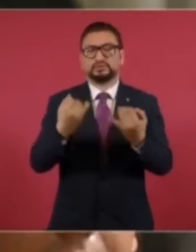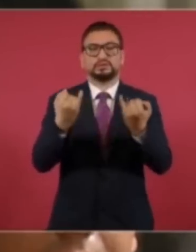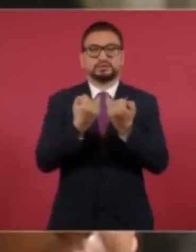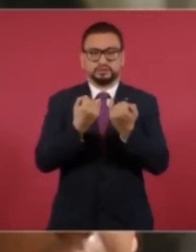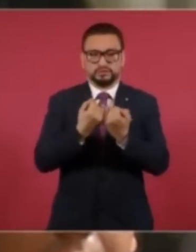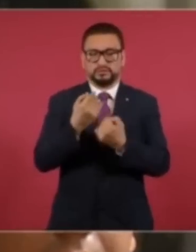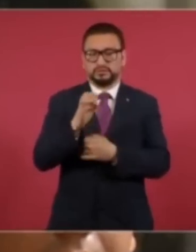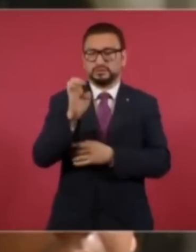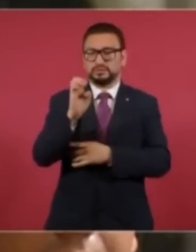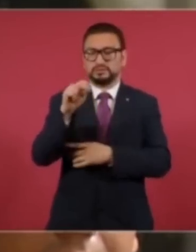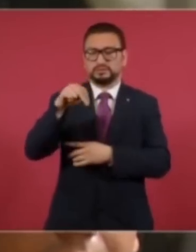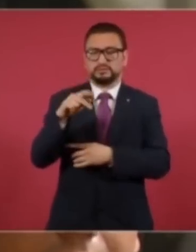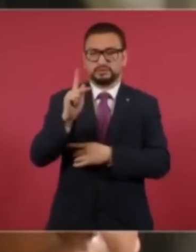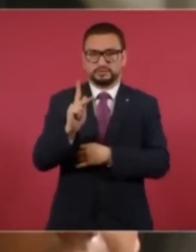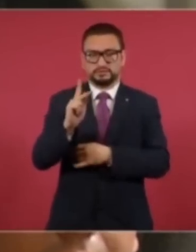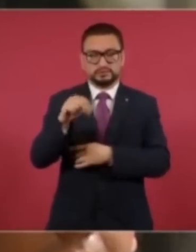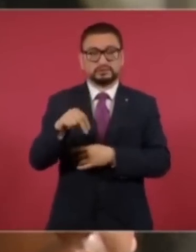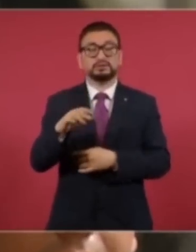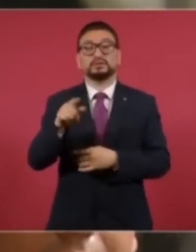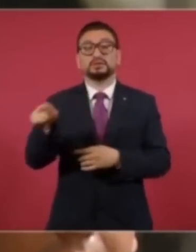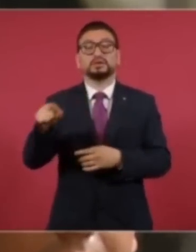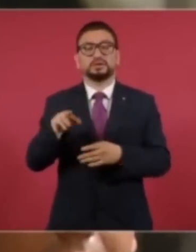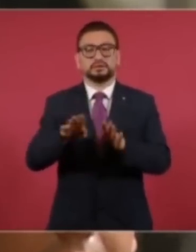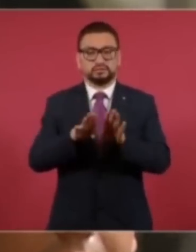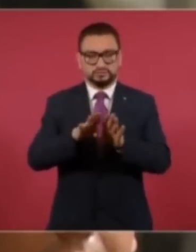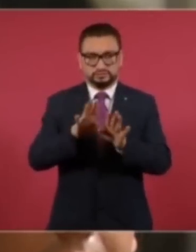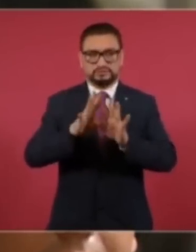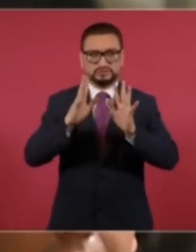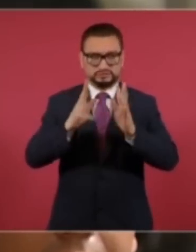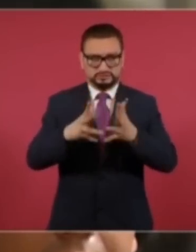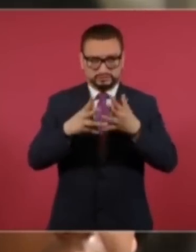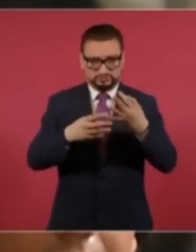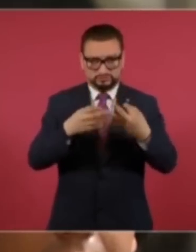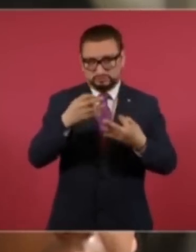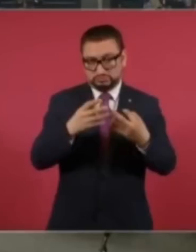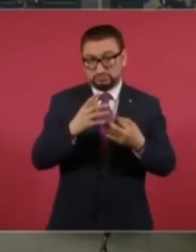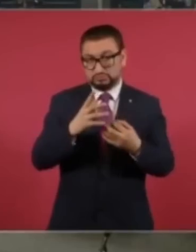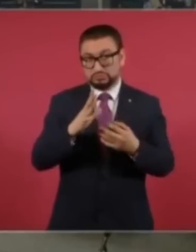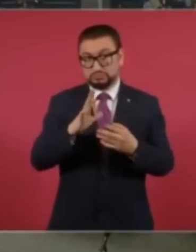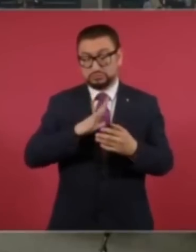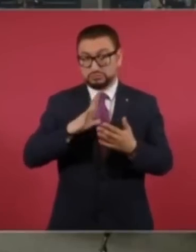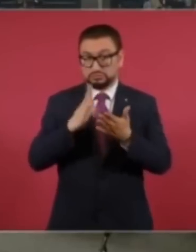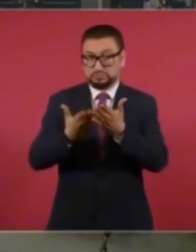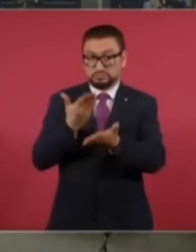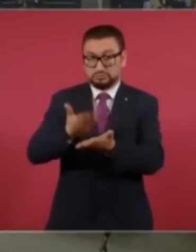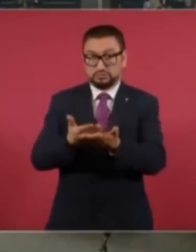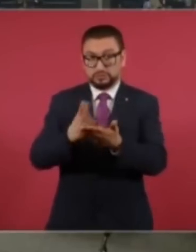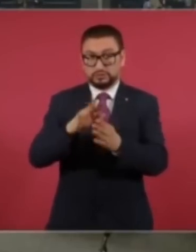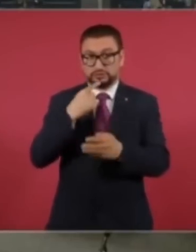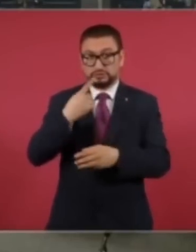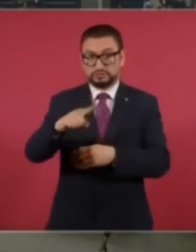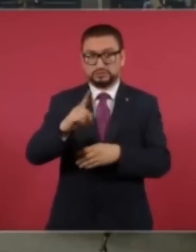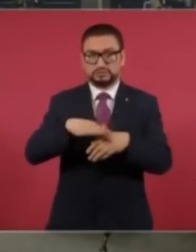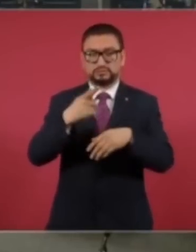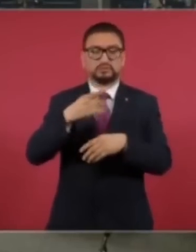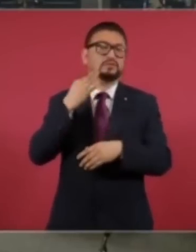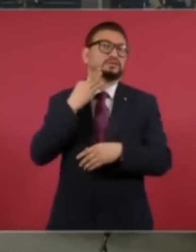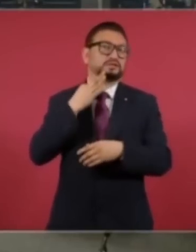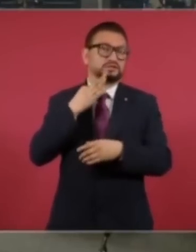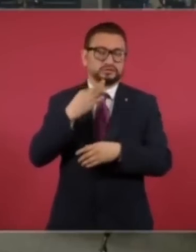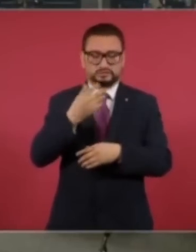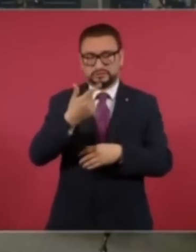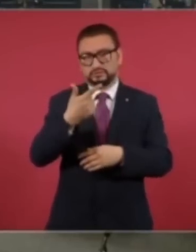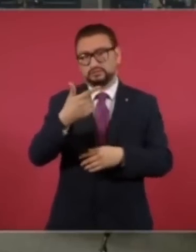caso de Enrique Peña Nieto, que ya fue incluso judicializado, o bueno, ya se presentó esta denuncia ante la Fiscalía General de